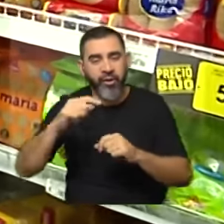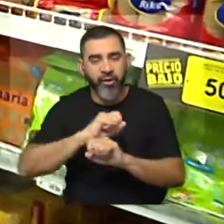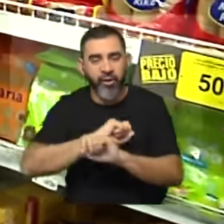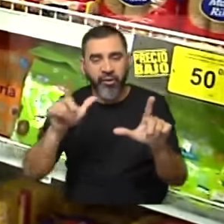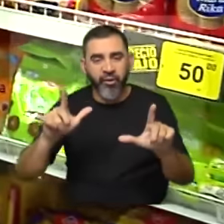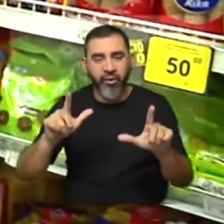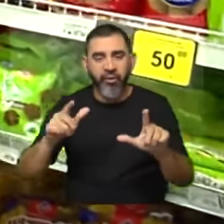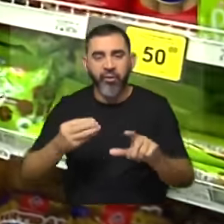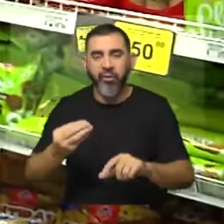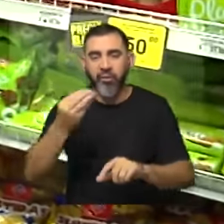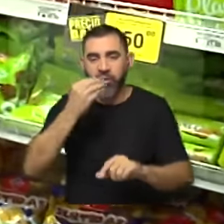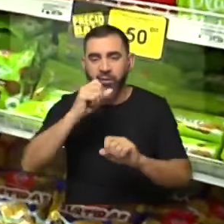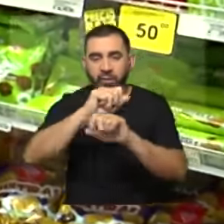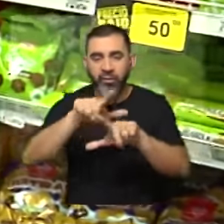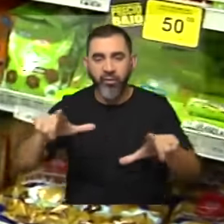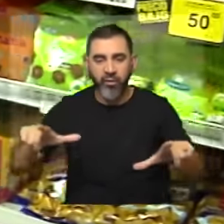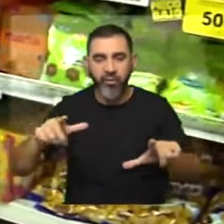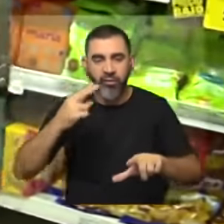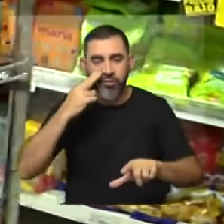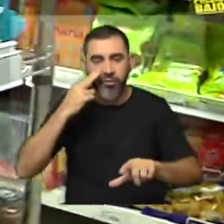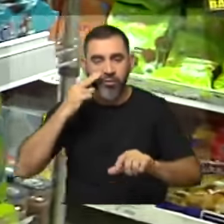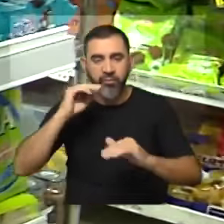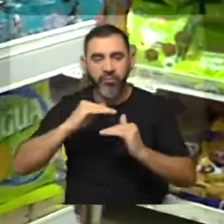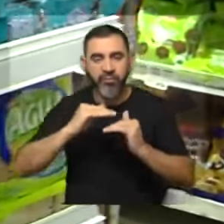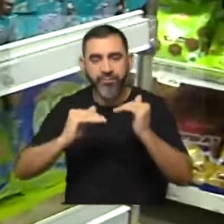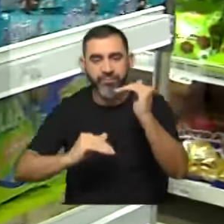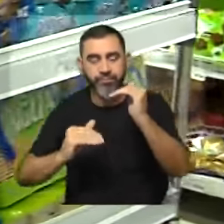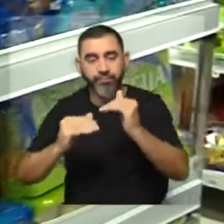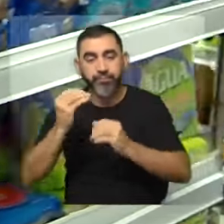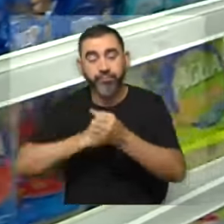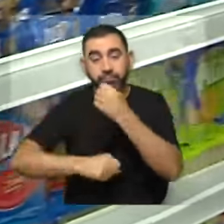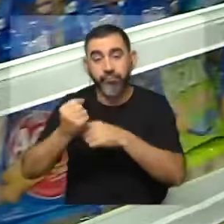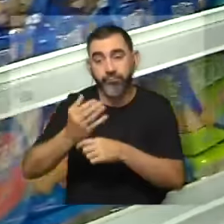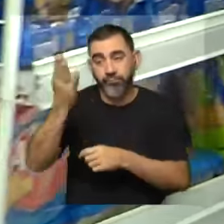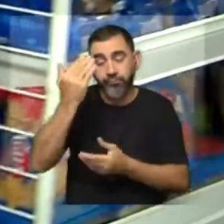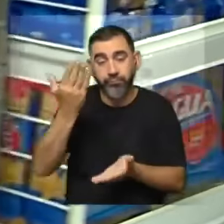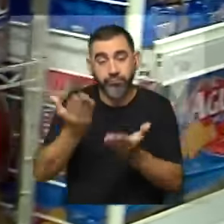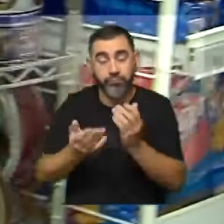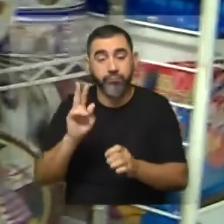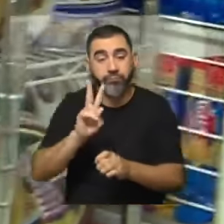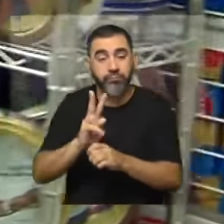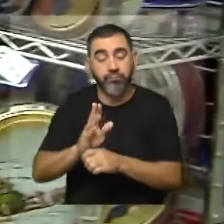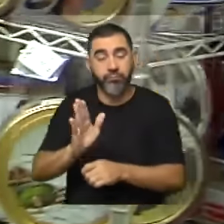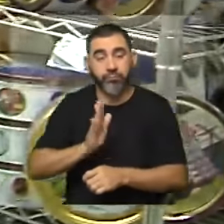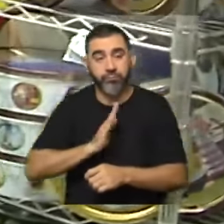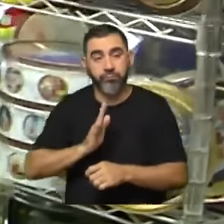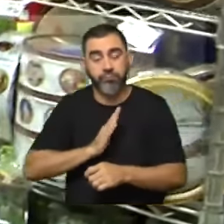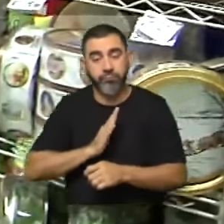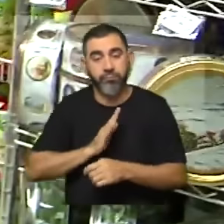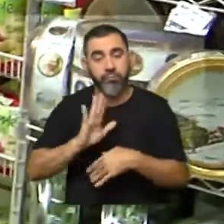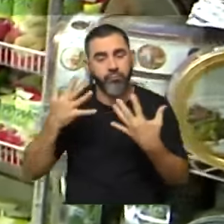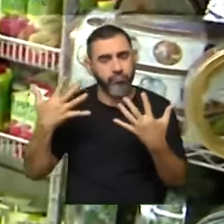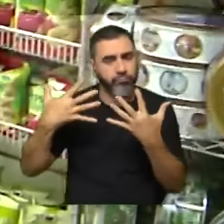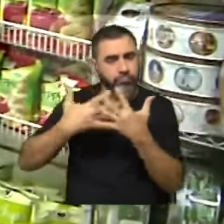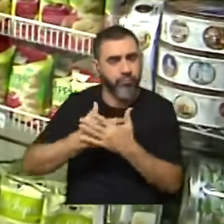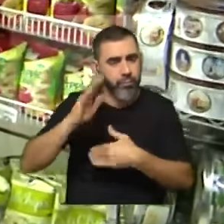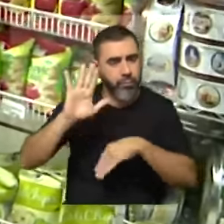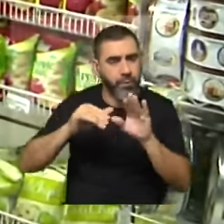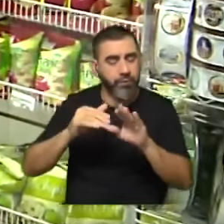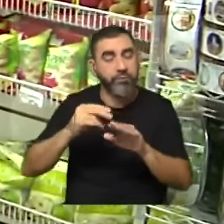los rubros alimentos y limpieza presentaron un crecimiento respecto a la temporada anterior cuidado personal es la categoría más afectada